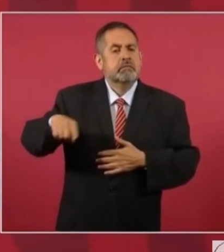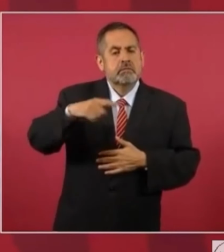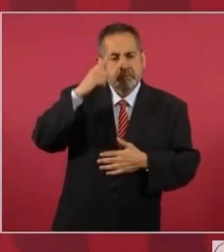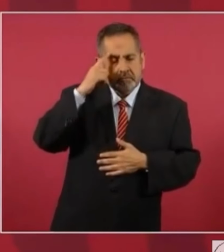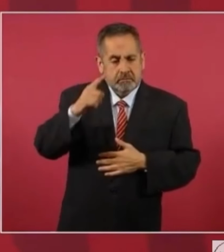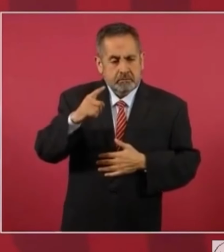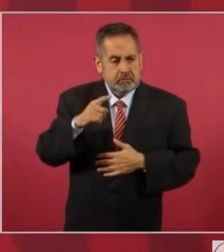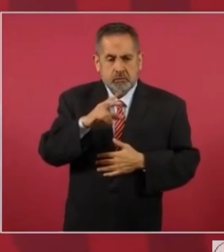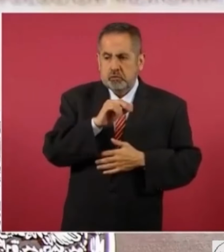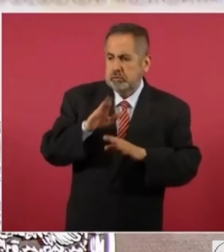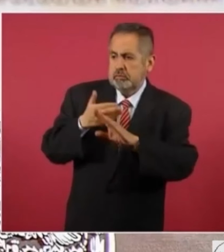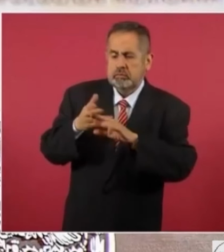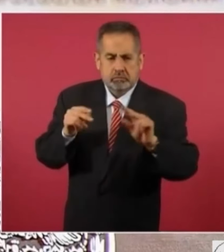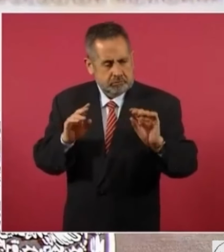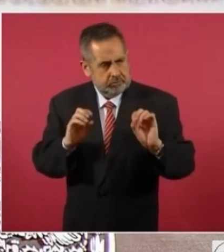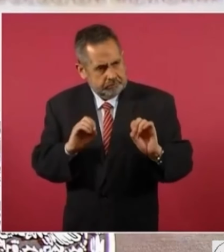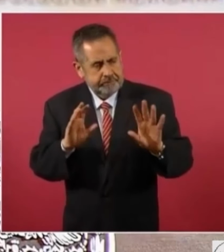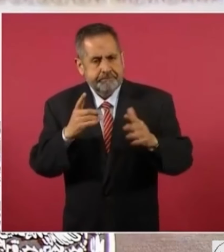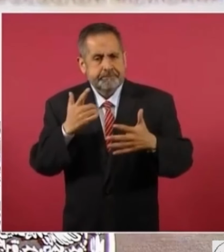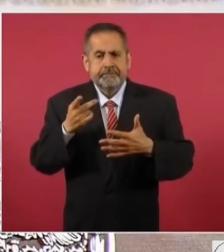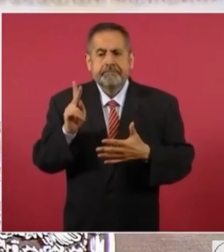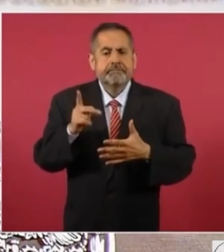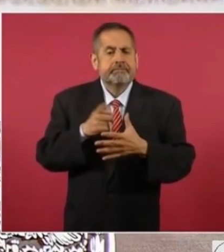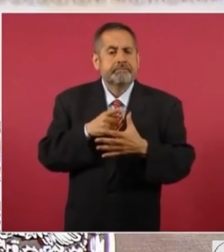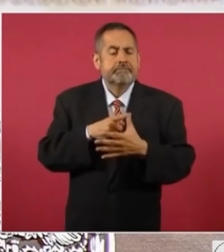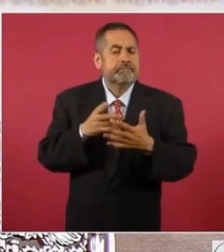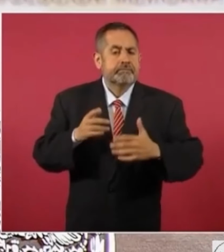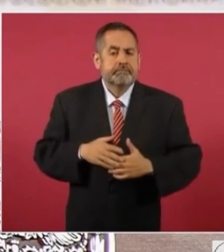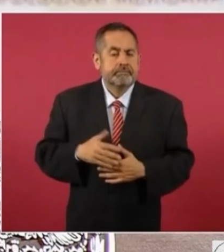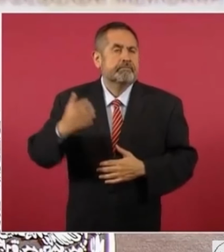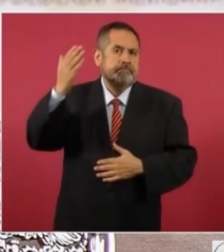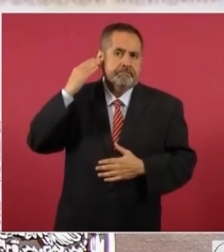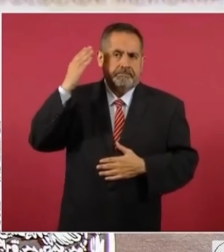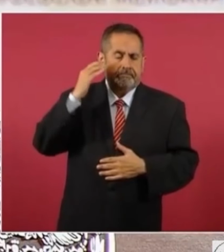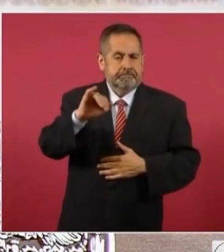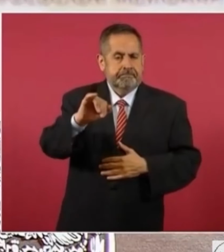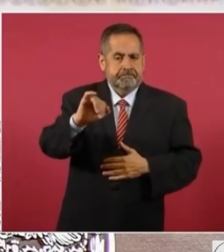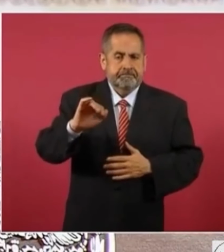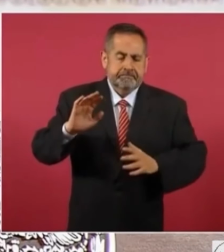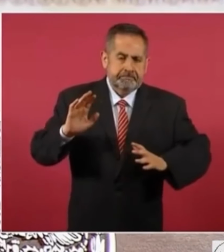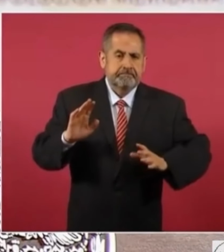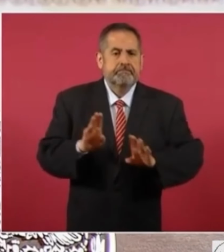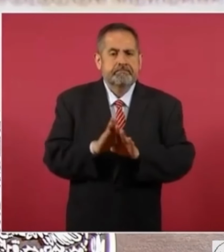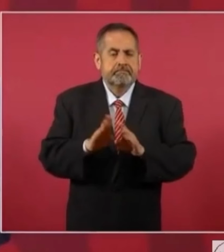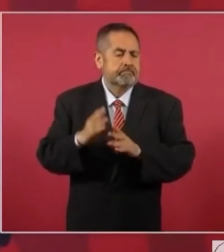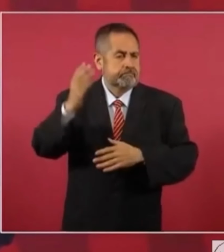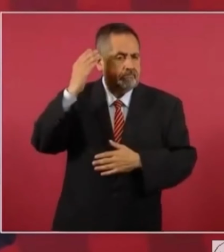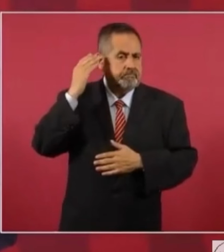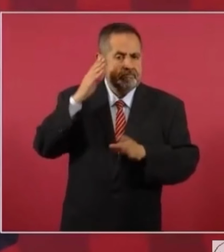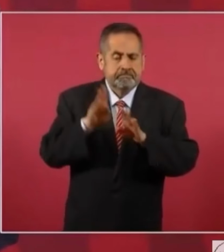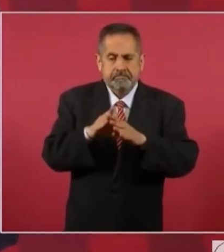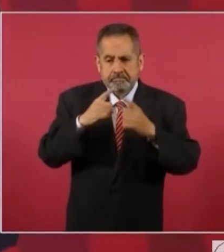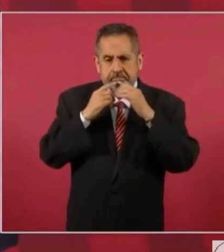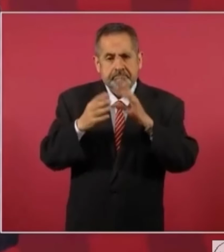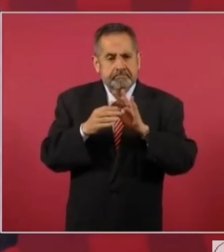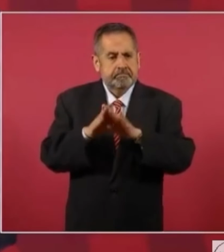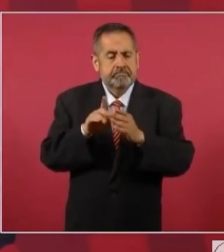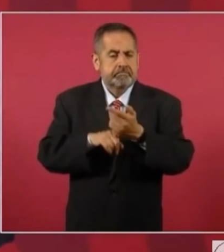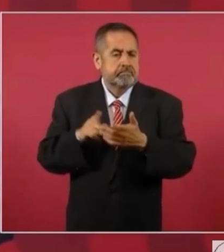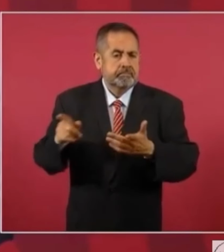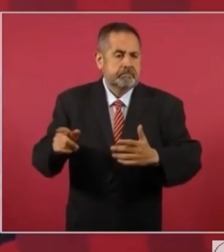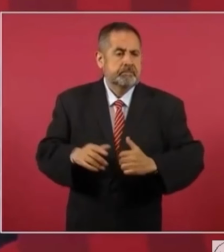que no deberían de hacerlo, o sea, pero antes sí, actuaban así con mucho protagonismo,